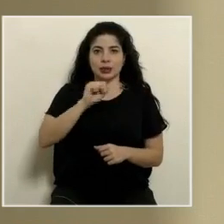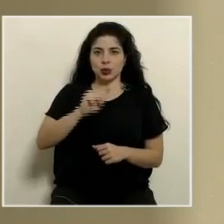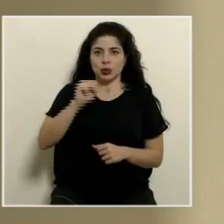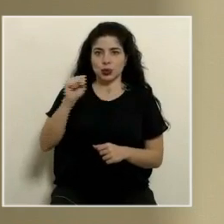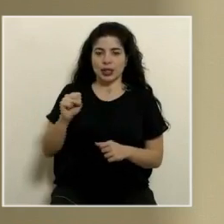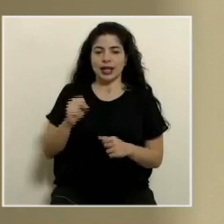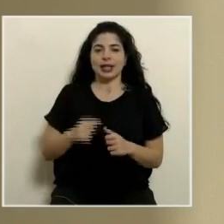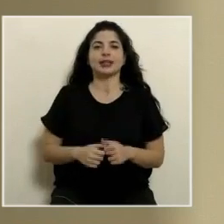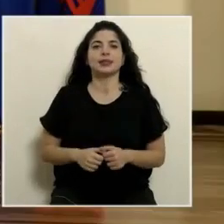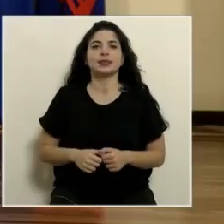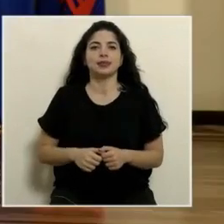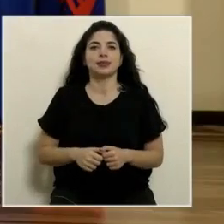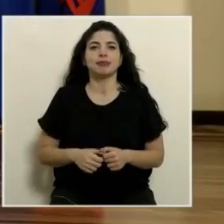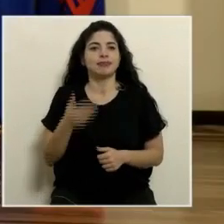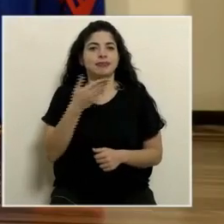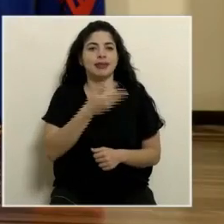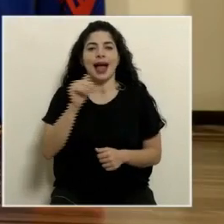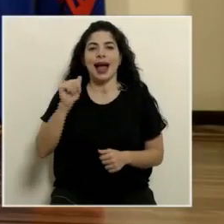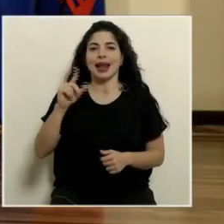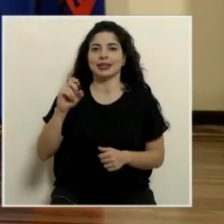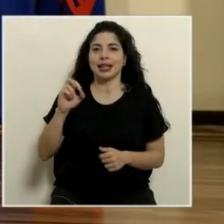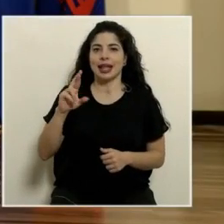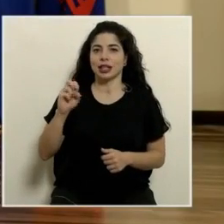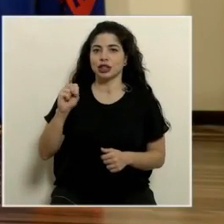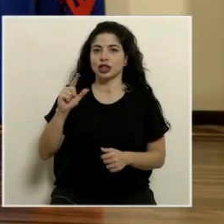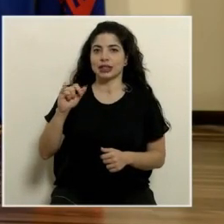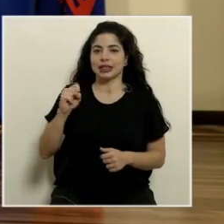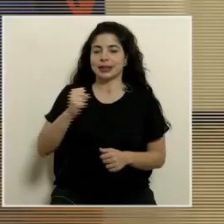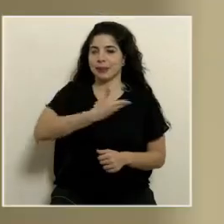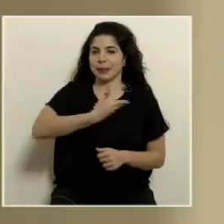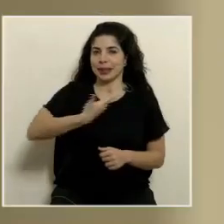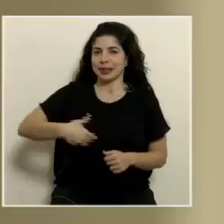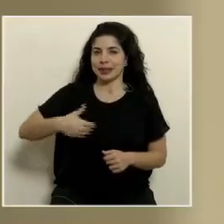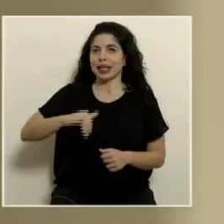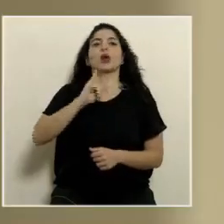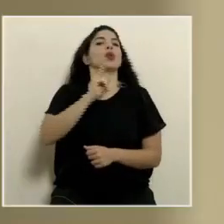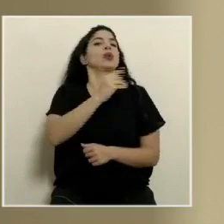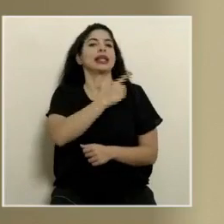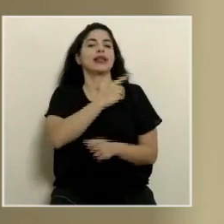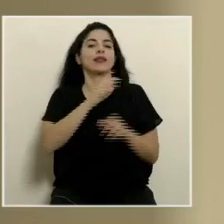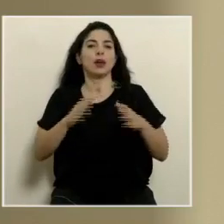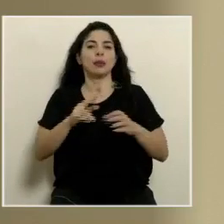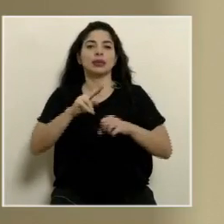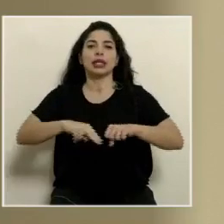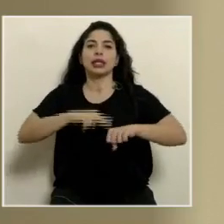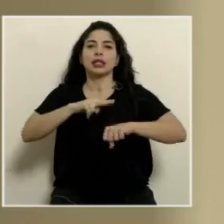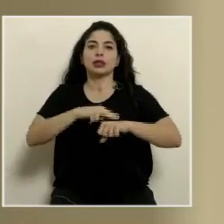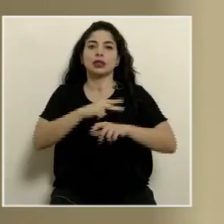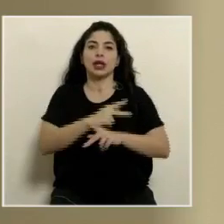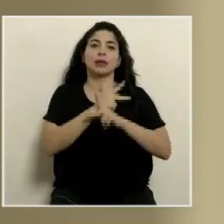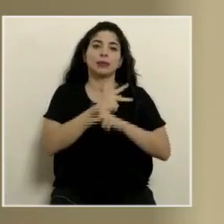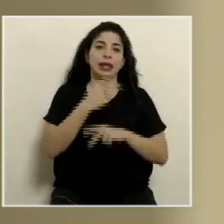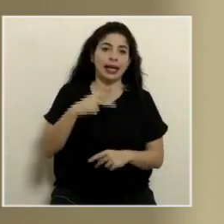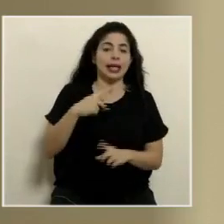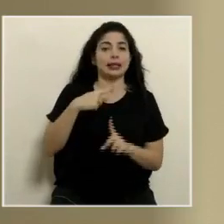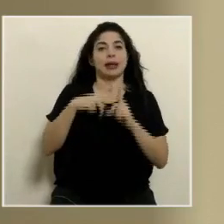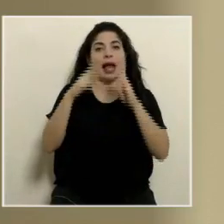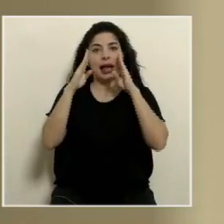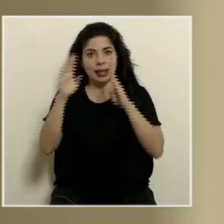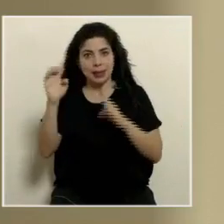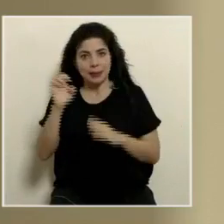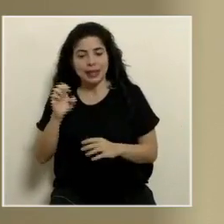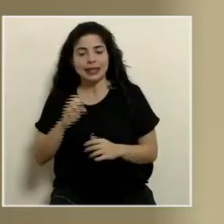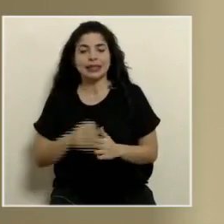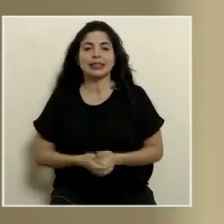Seguro Social, Alexander Solís, presidente de la Junta Directiva de la Comisión Nacional de Prevención de Riesgos y Atención de